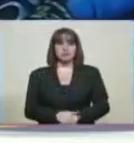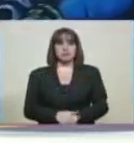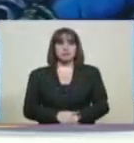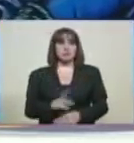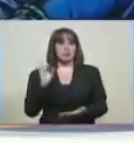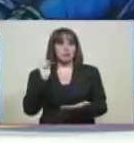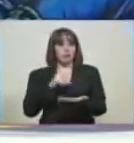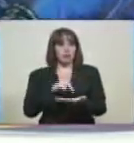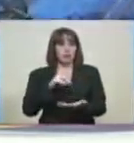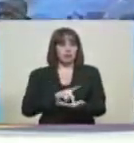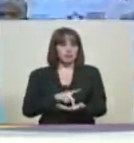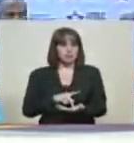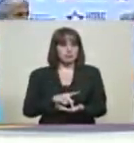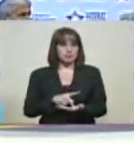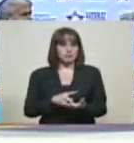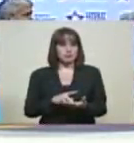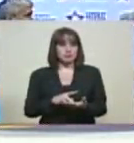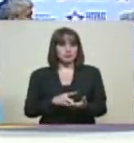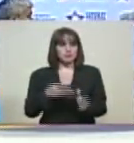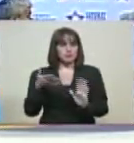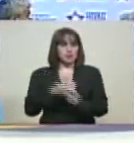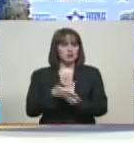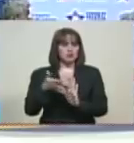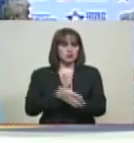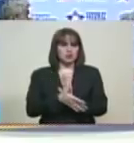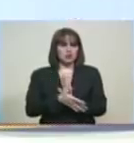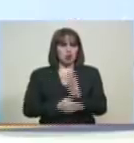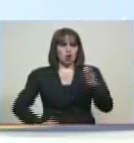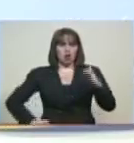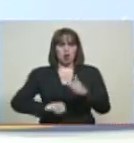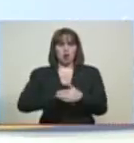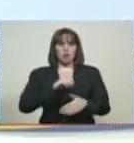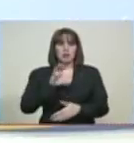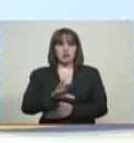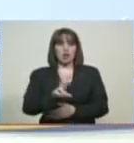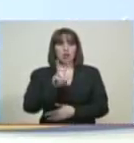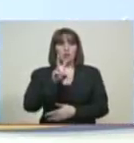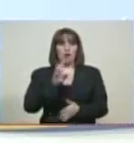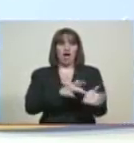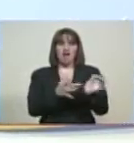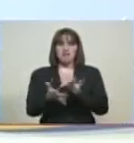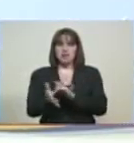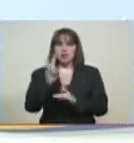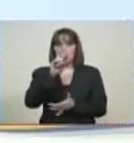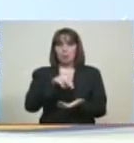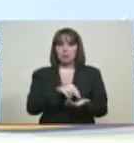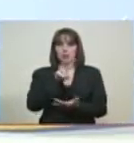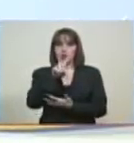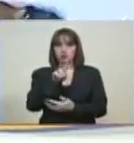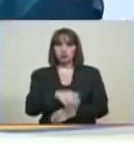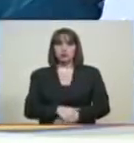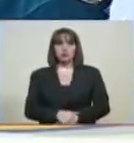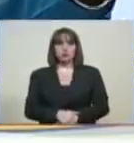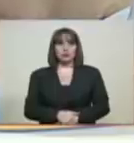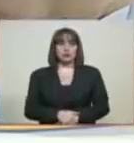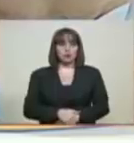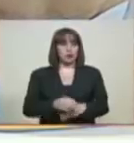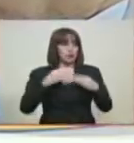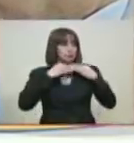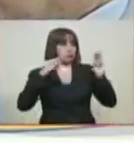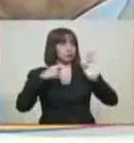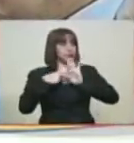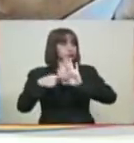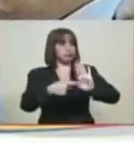participaron en los sucesos del golpe de estado de abril del 2002 público y notorio